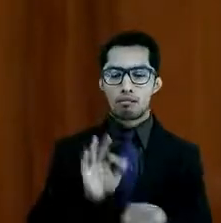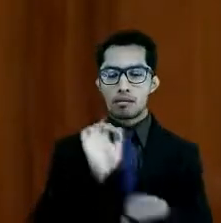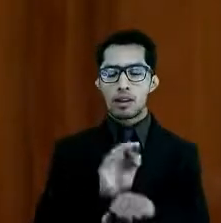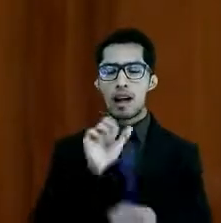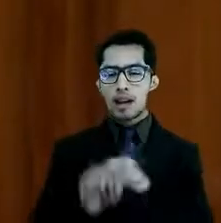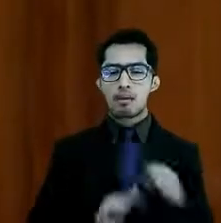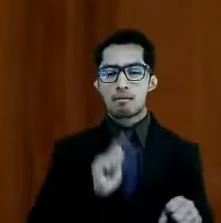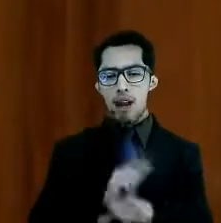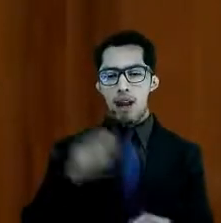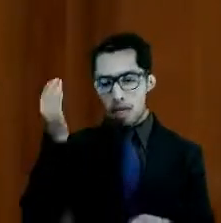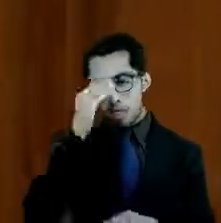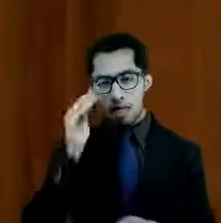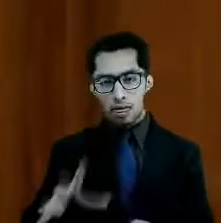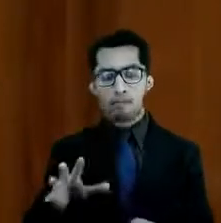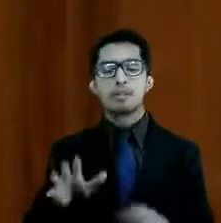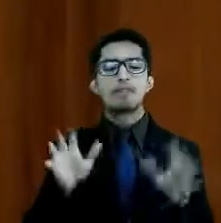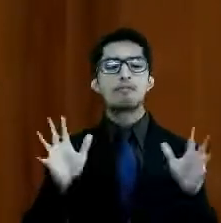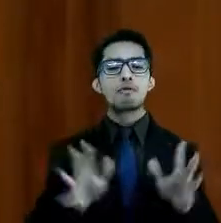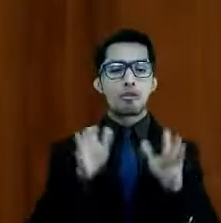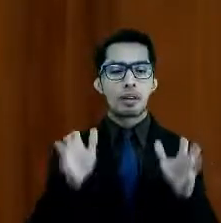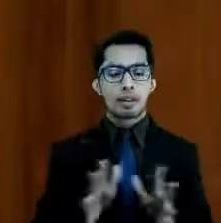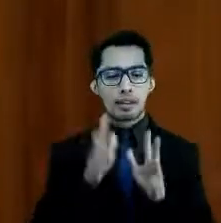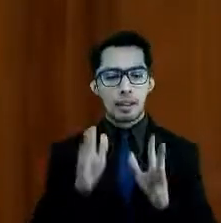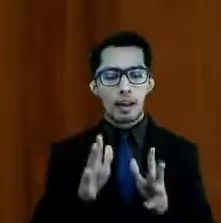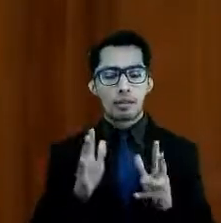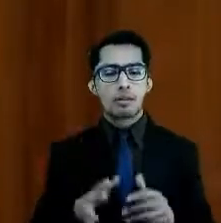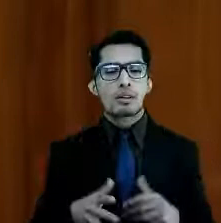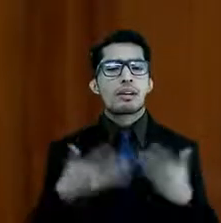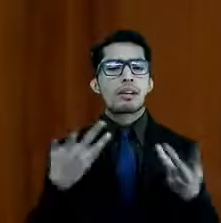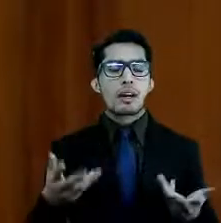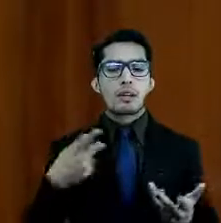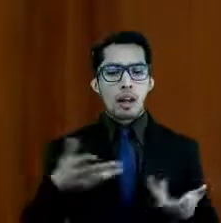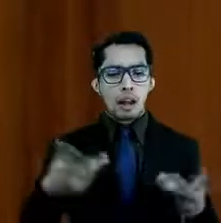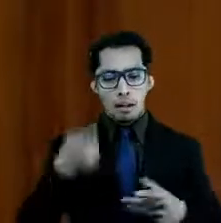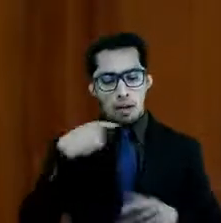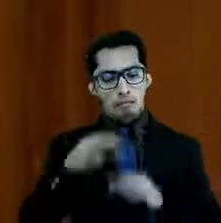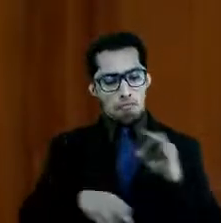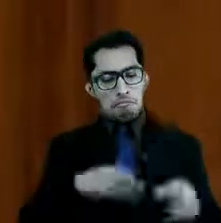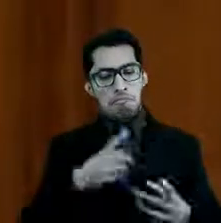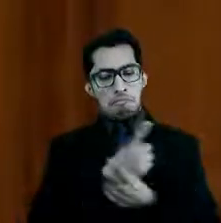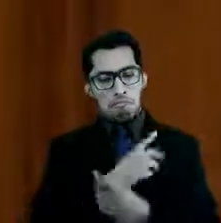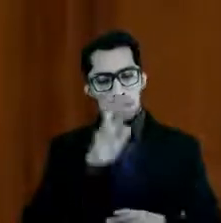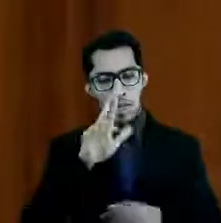animales abandonados, fomentando las conductas de trato digno y